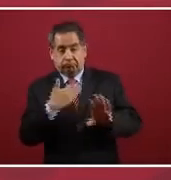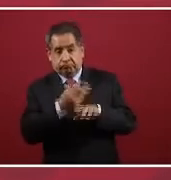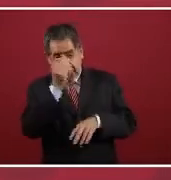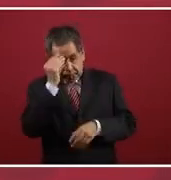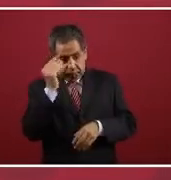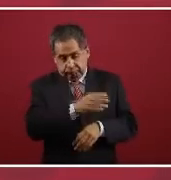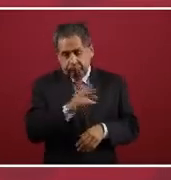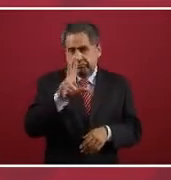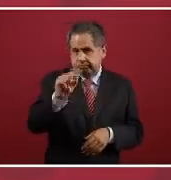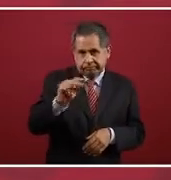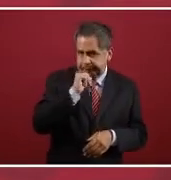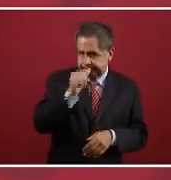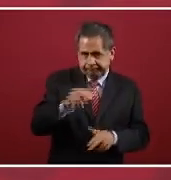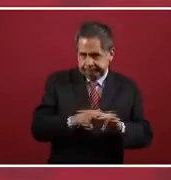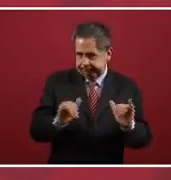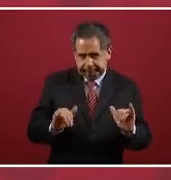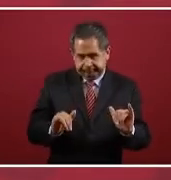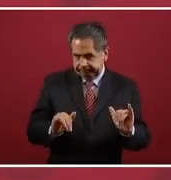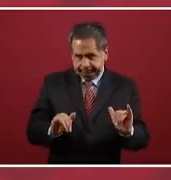calumnia.